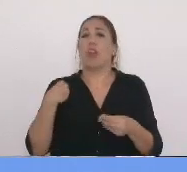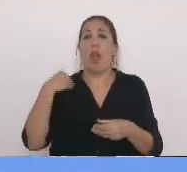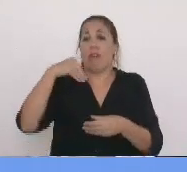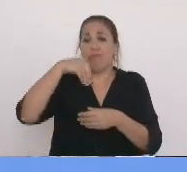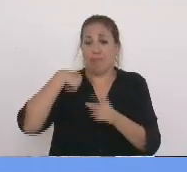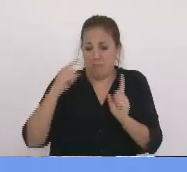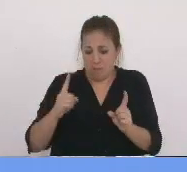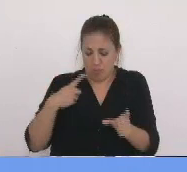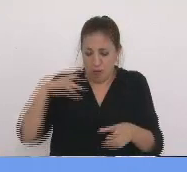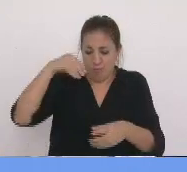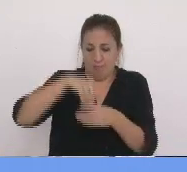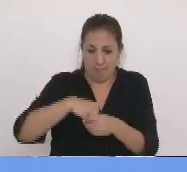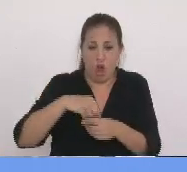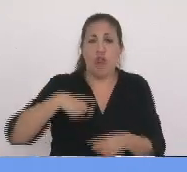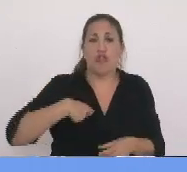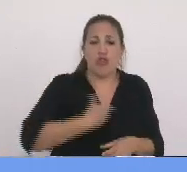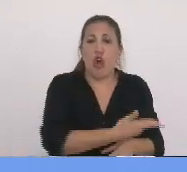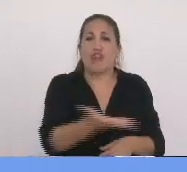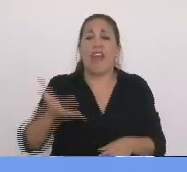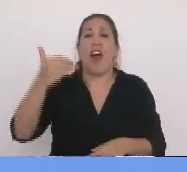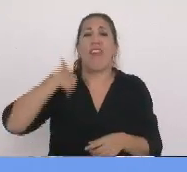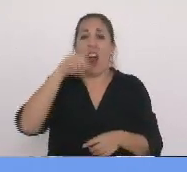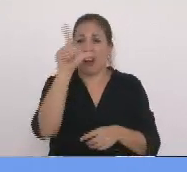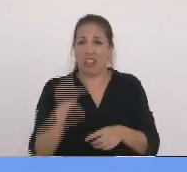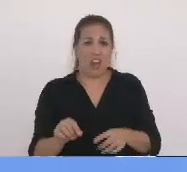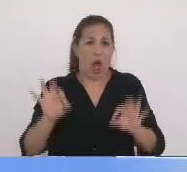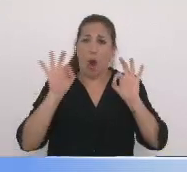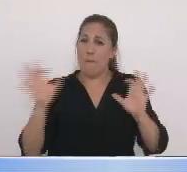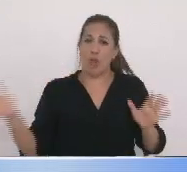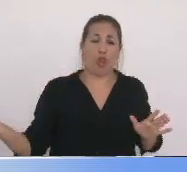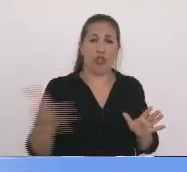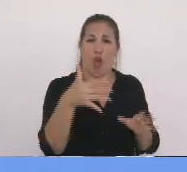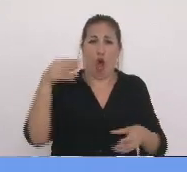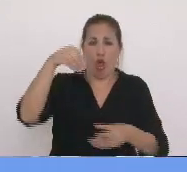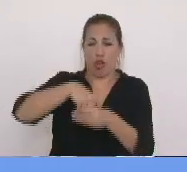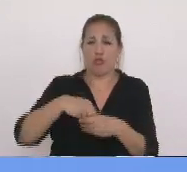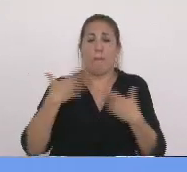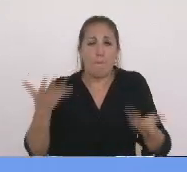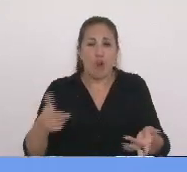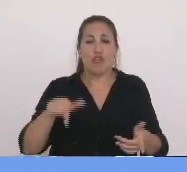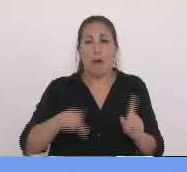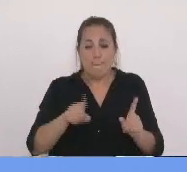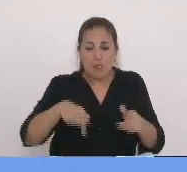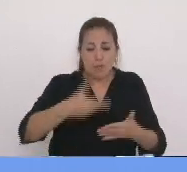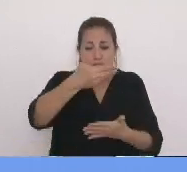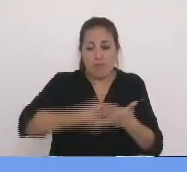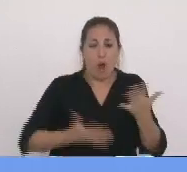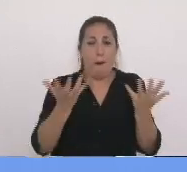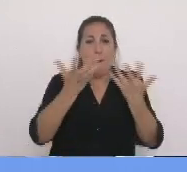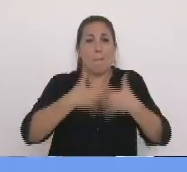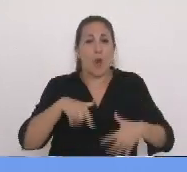en la cual estamos todos por eso y yendo al proyecto en debate para ir